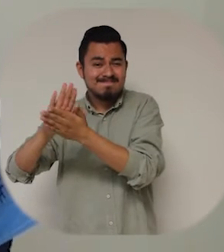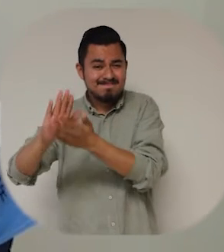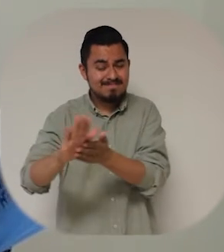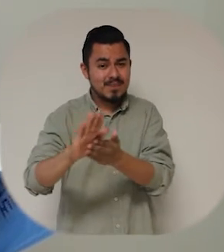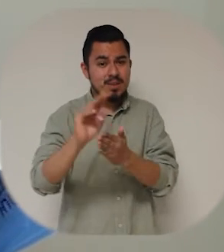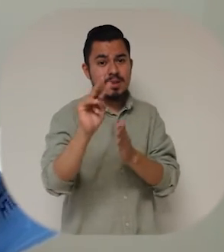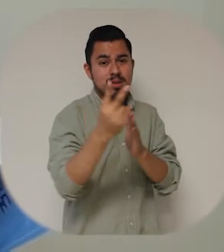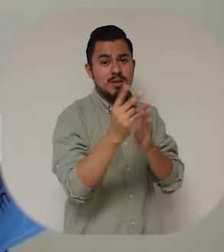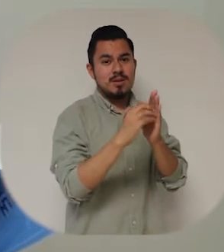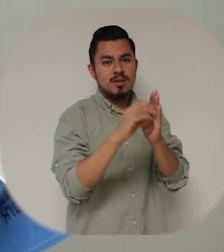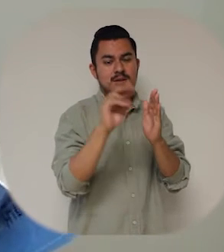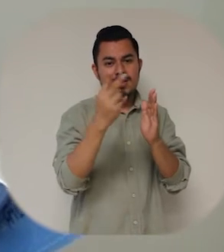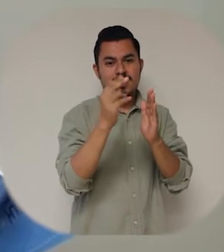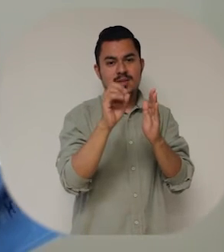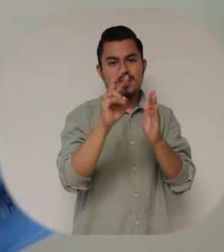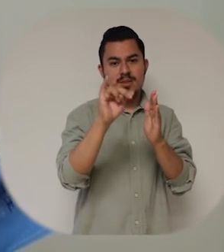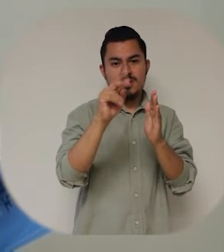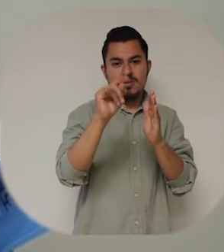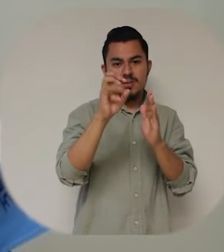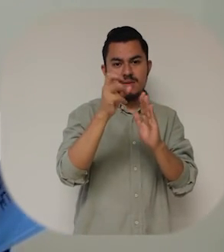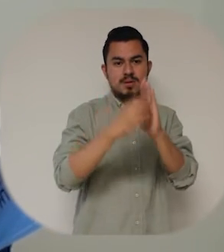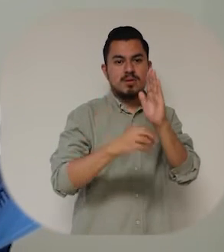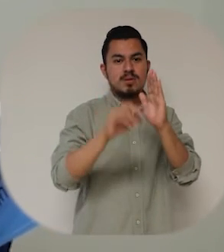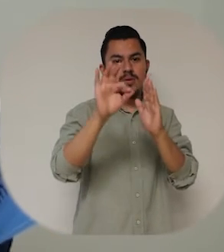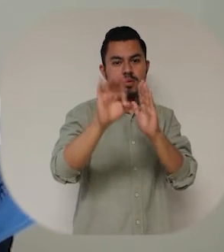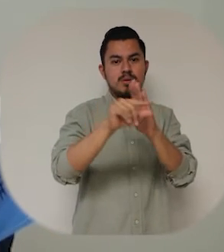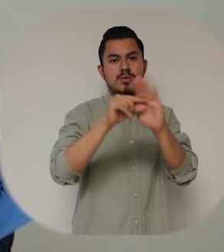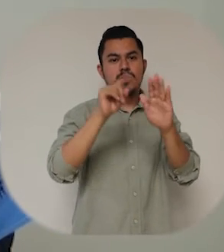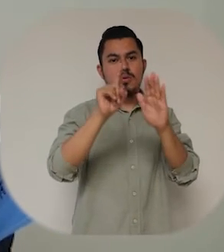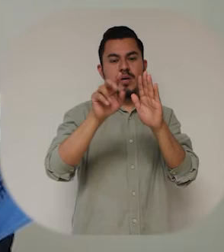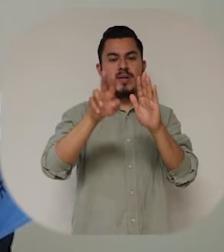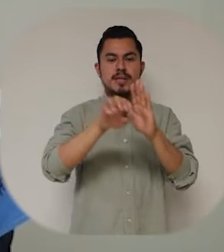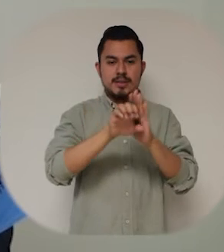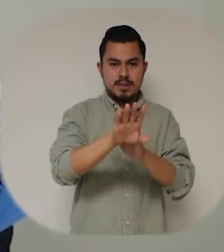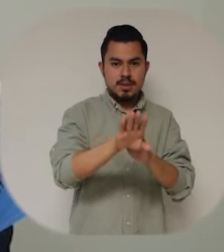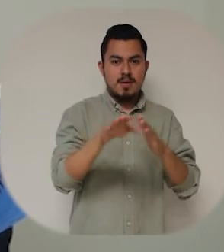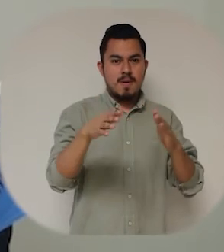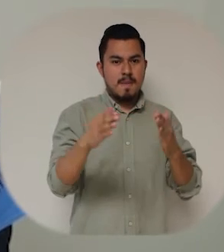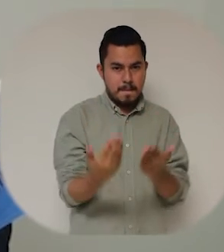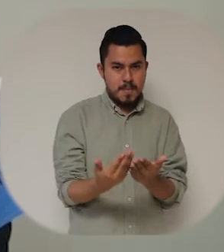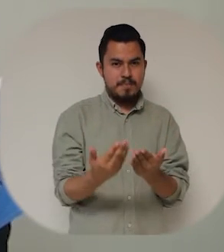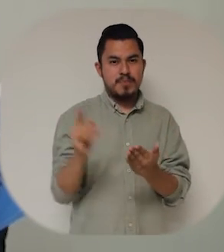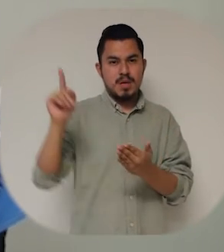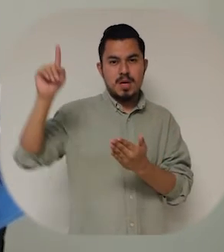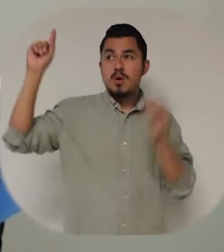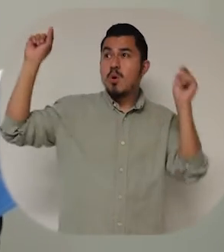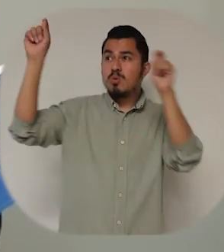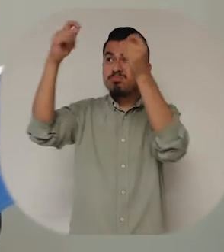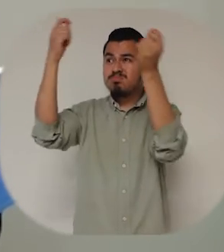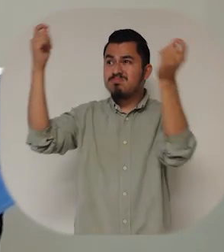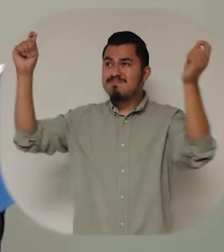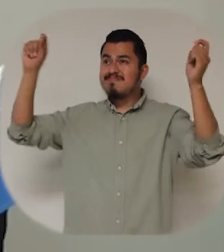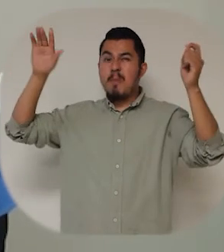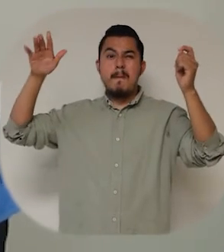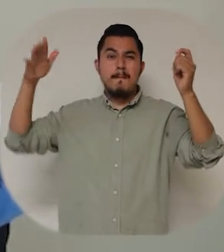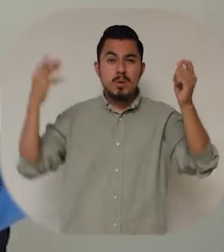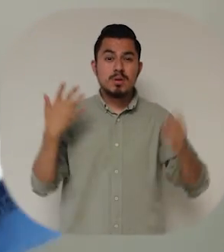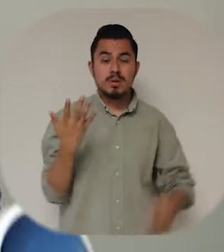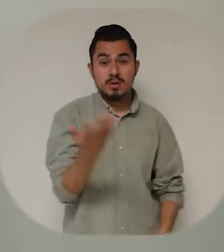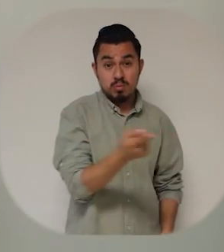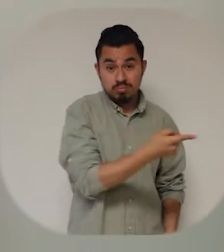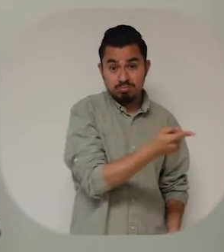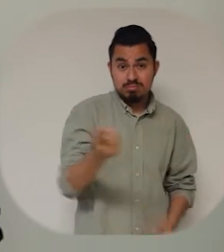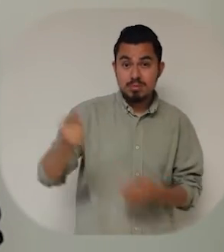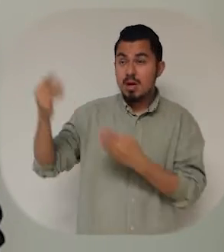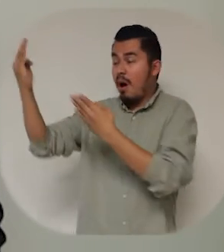la experiencia de esta administración glorifican a Dios por la obediencia que profesáis al Evangelio de Cristo y por la liberalidad de vuestra contribución para